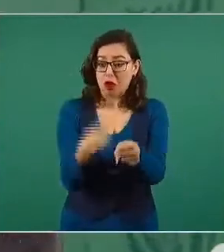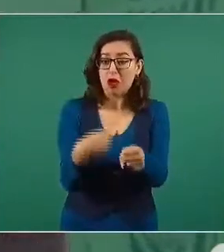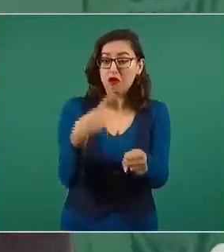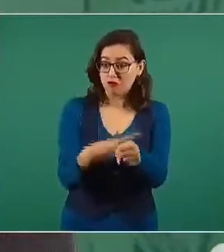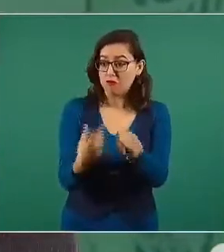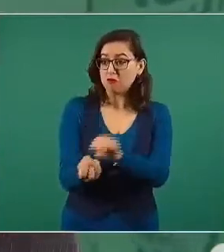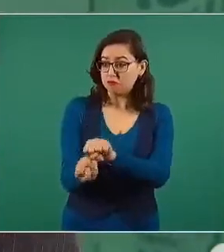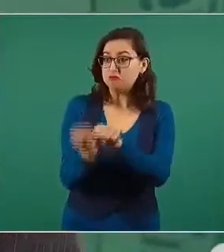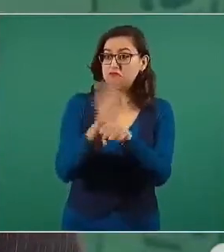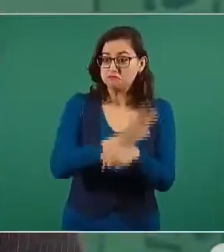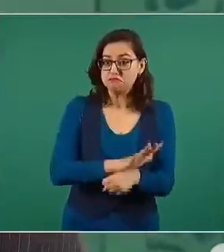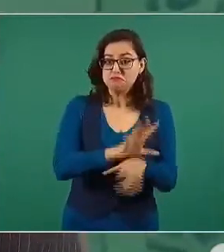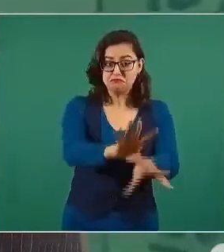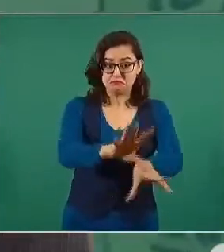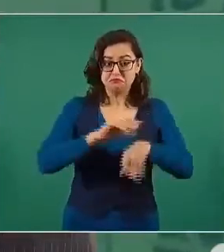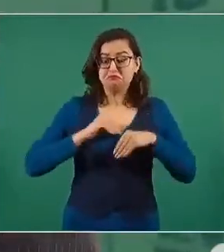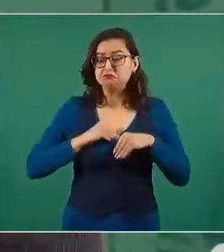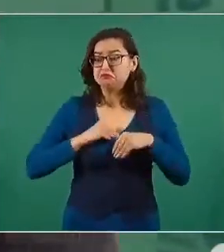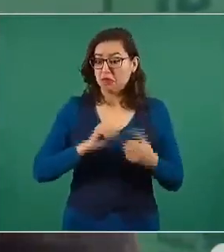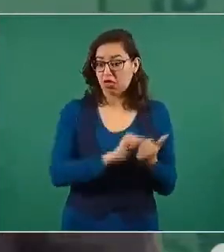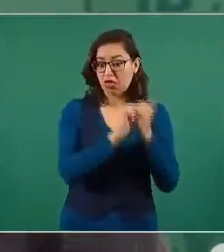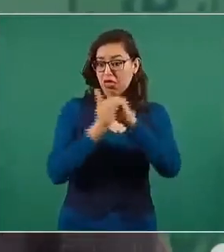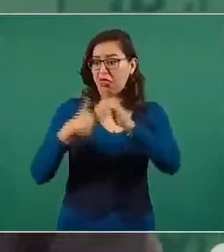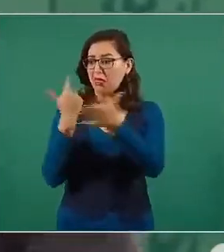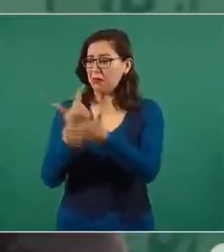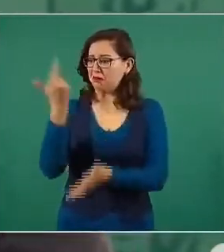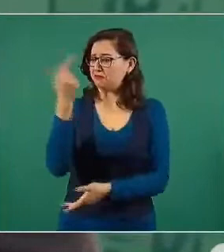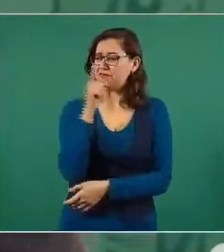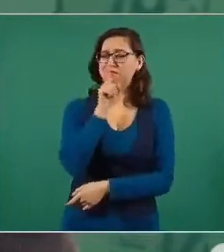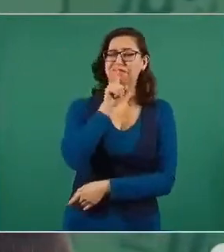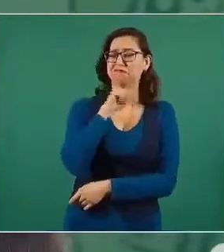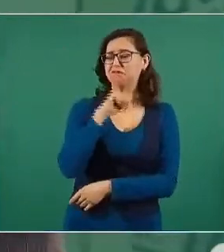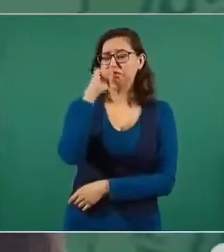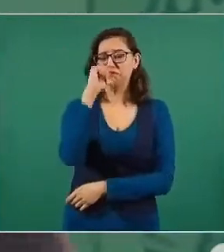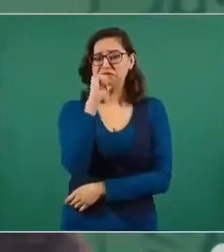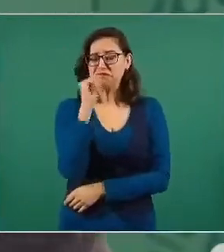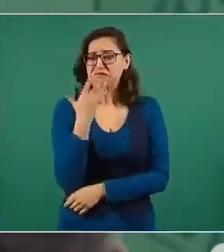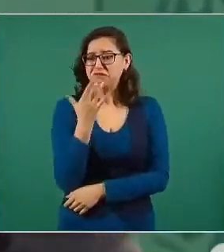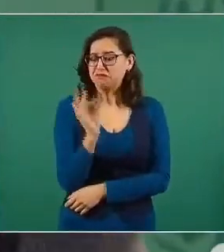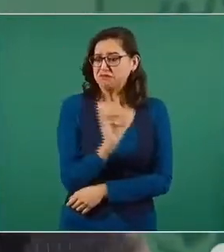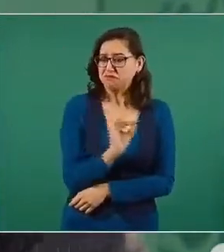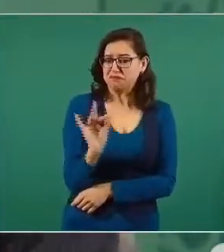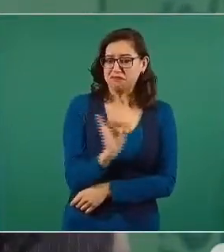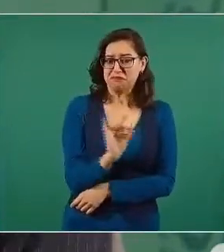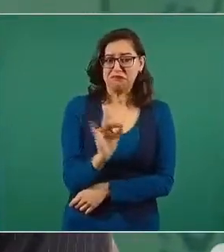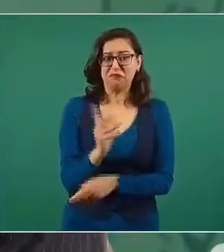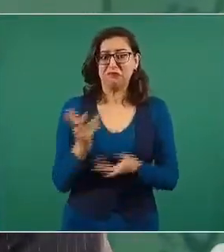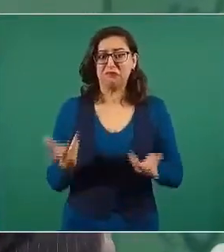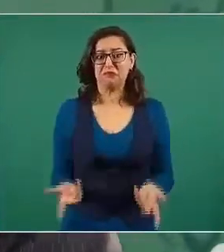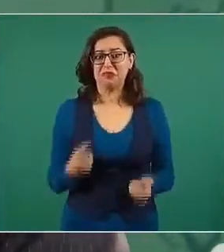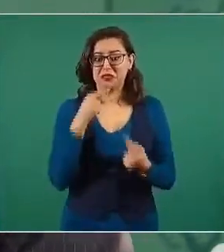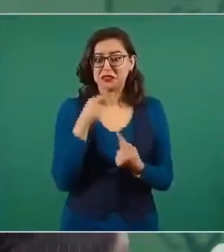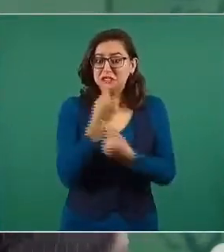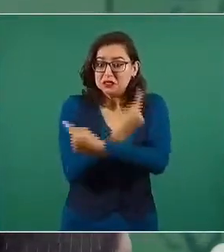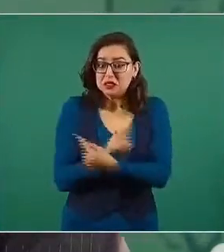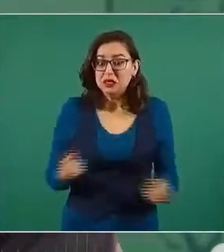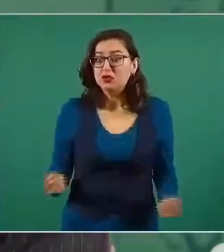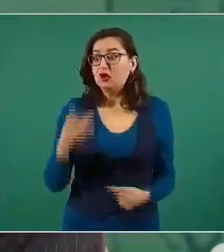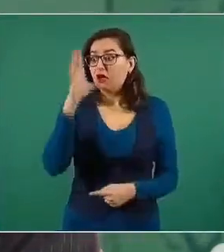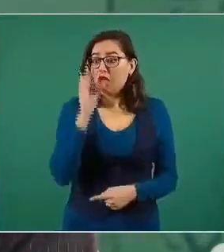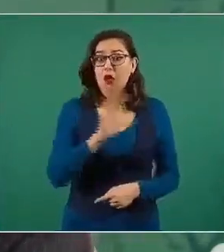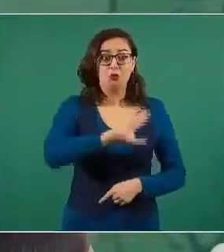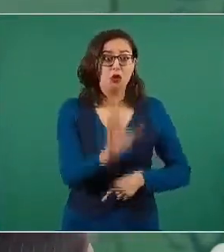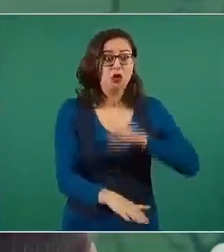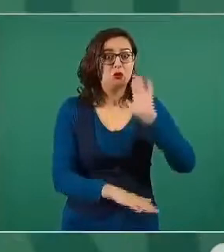si son atendidos. No tenemos tasas de mortalidad por